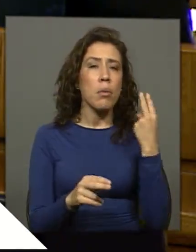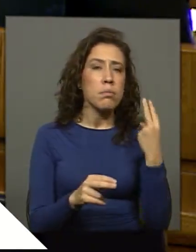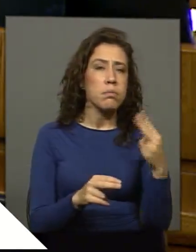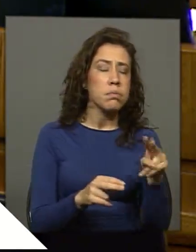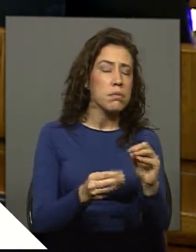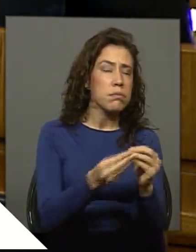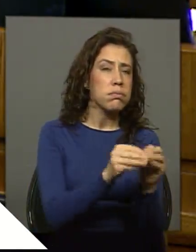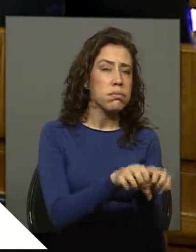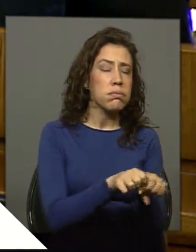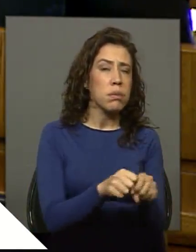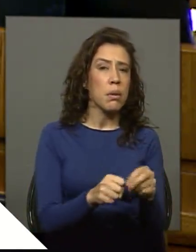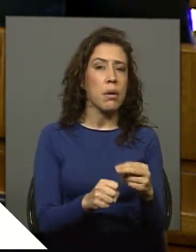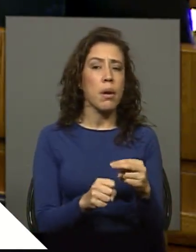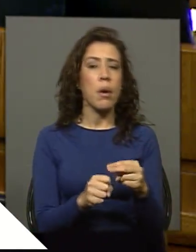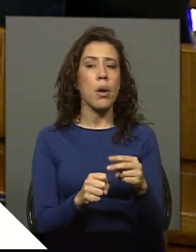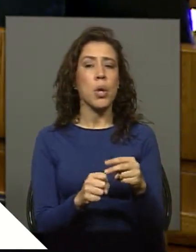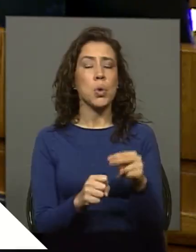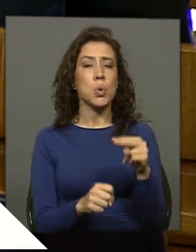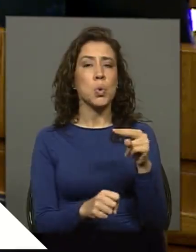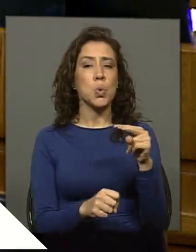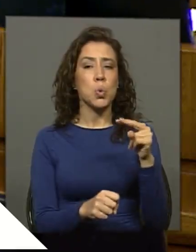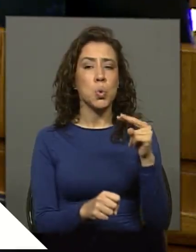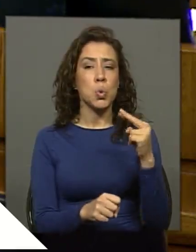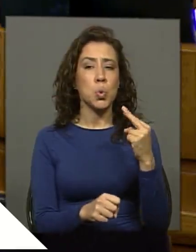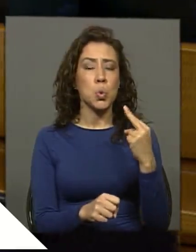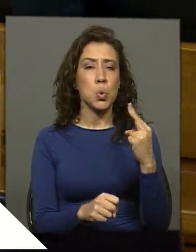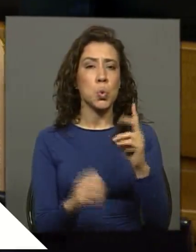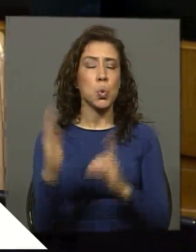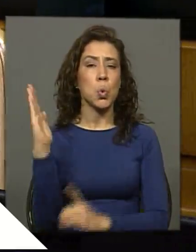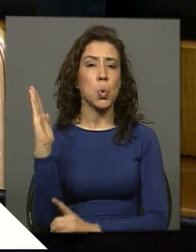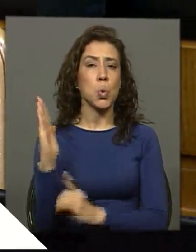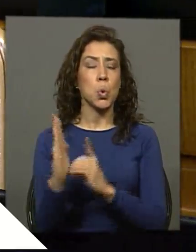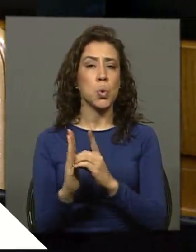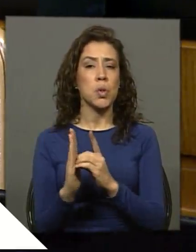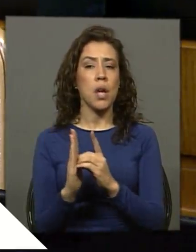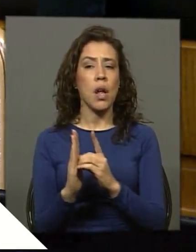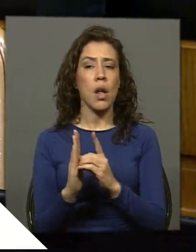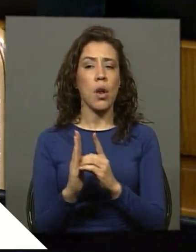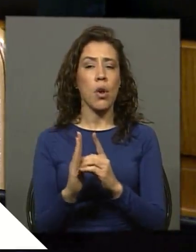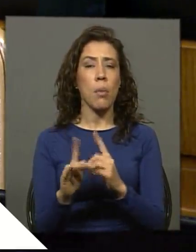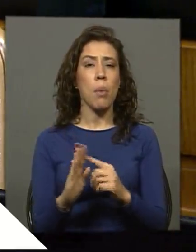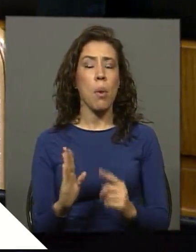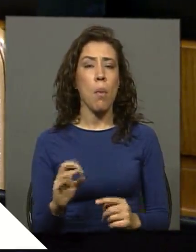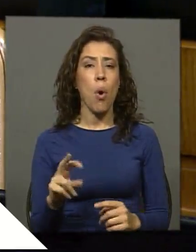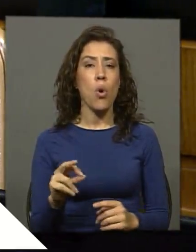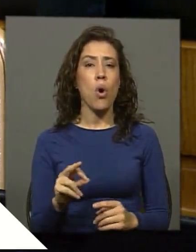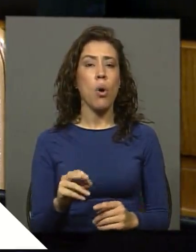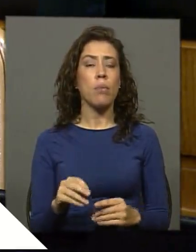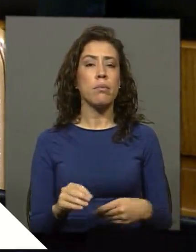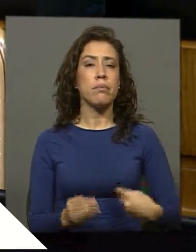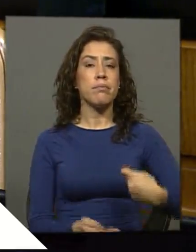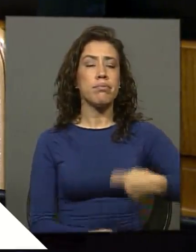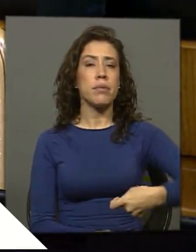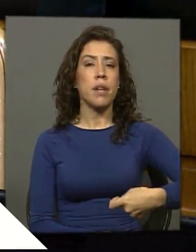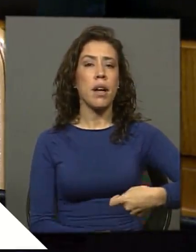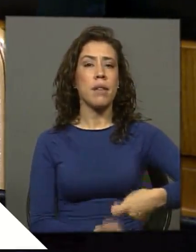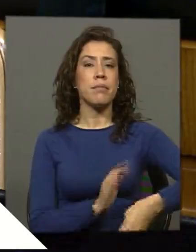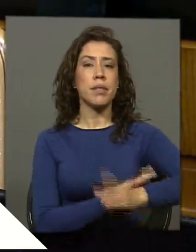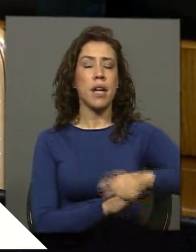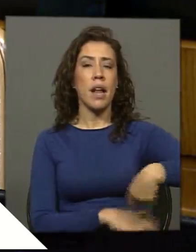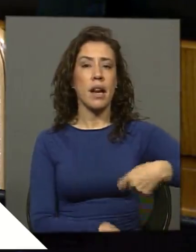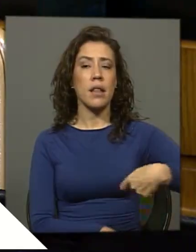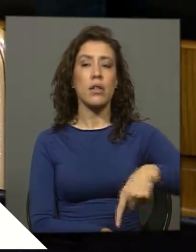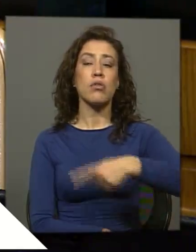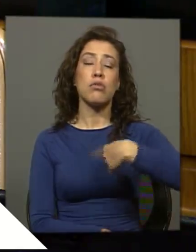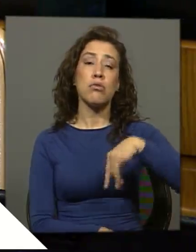respecto de su propio desarrollo en relación a un bono de incentivo al retiro por lo tanto frente a